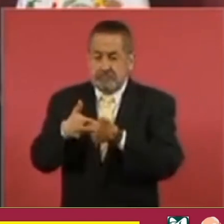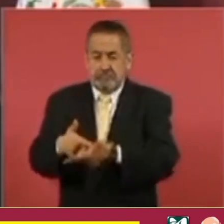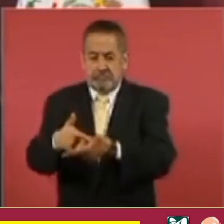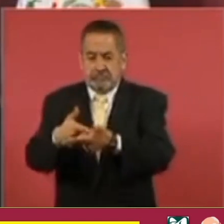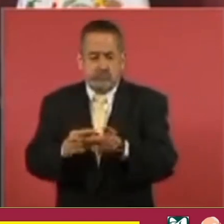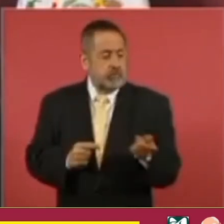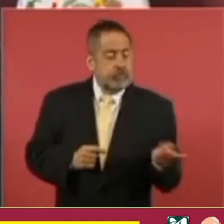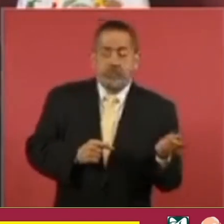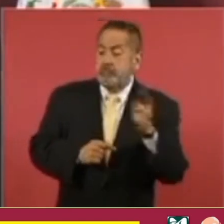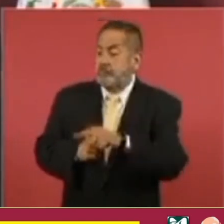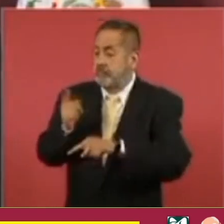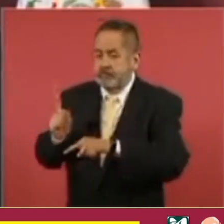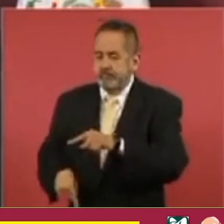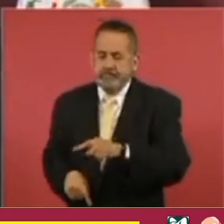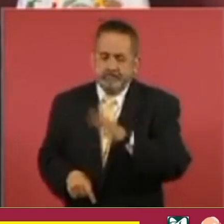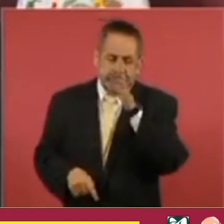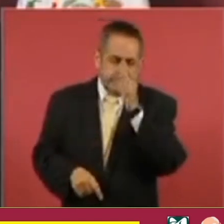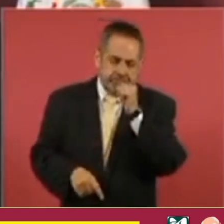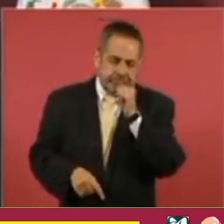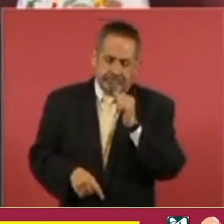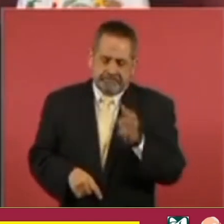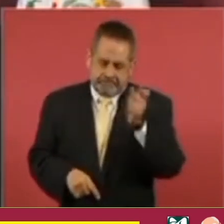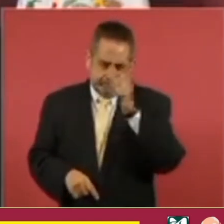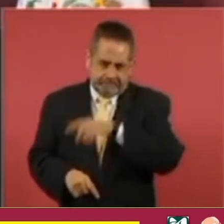Está difícil.